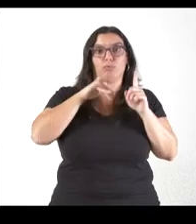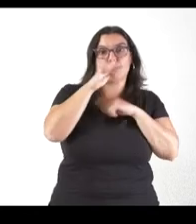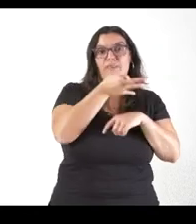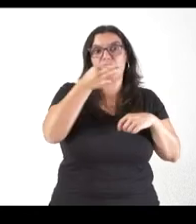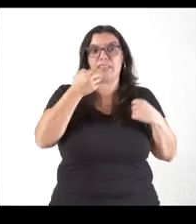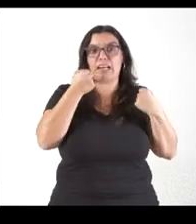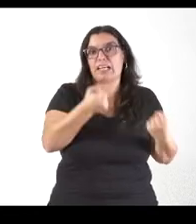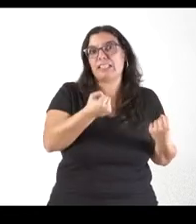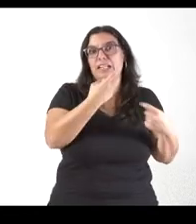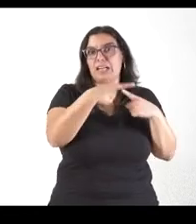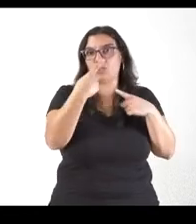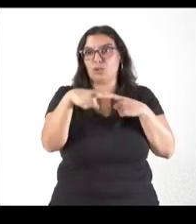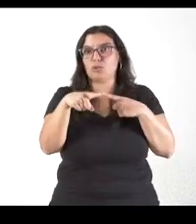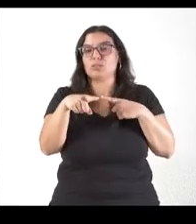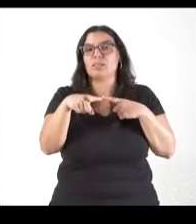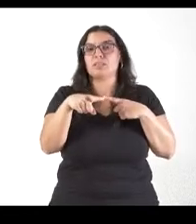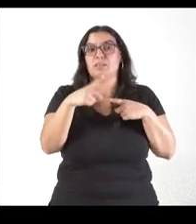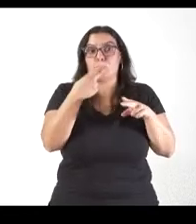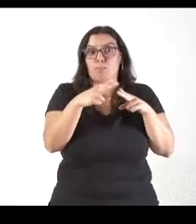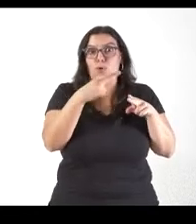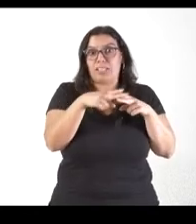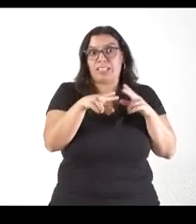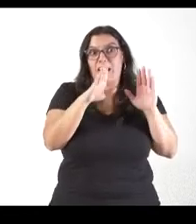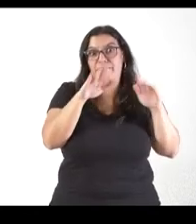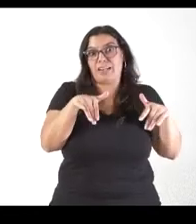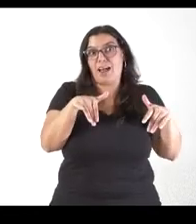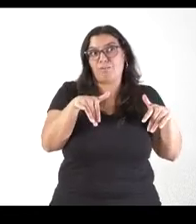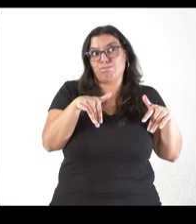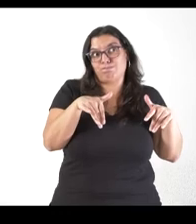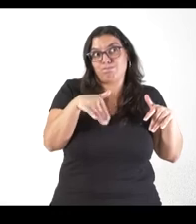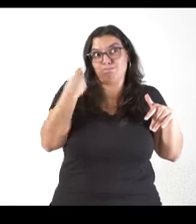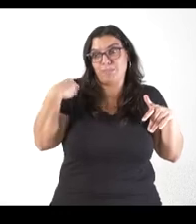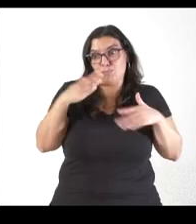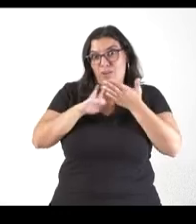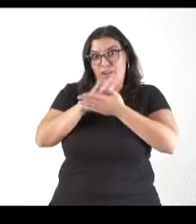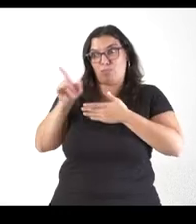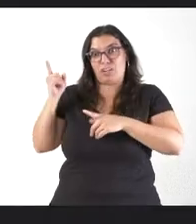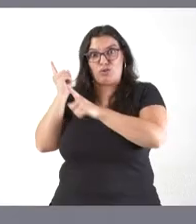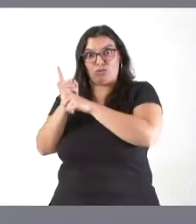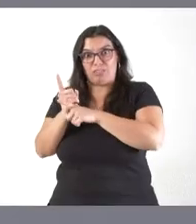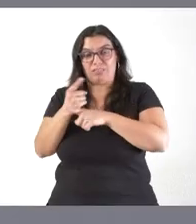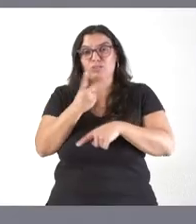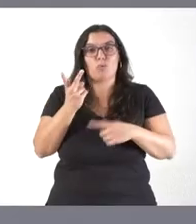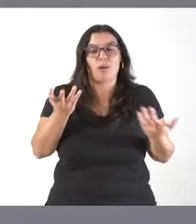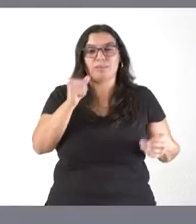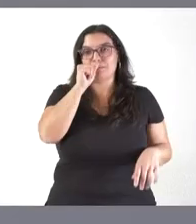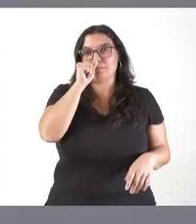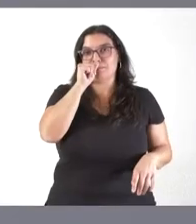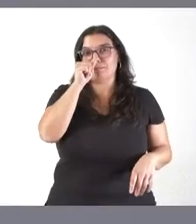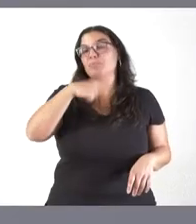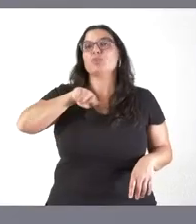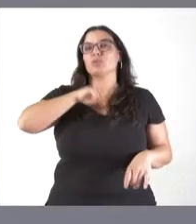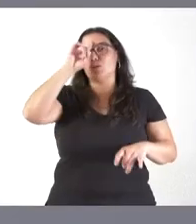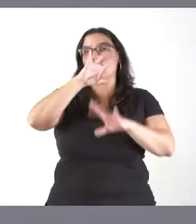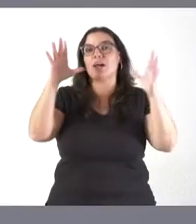energética con políticas que son al final esto de lo que estamos hablando Gracias lo que tenemos claro es que nosotros vamos a gastar